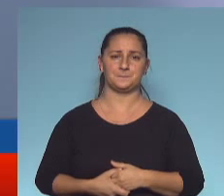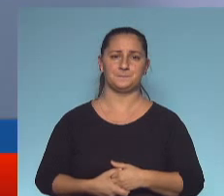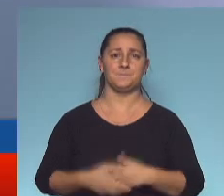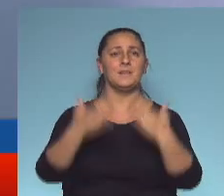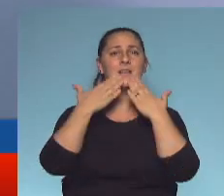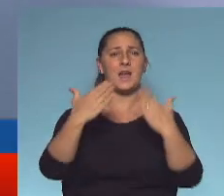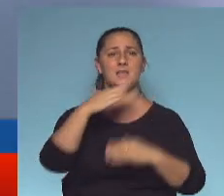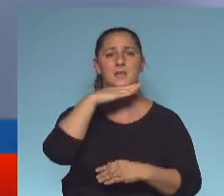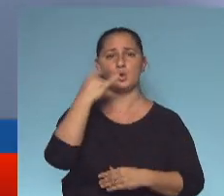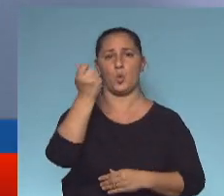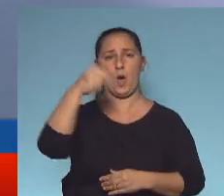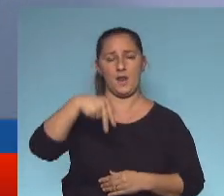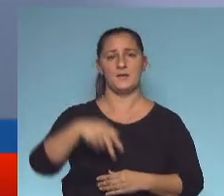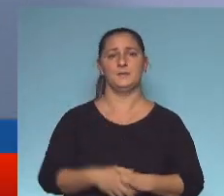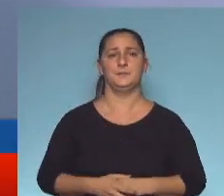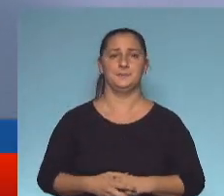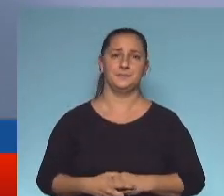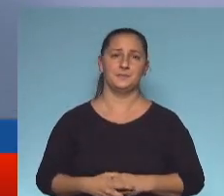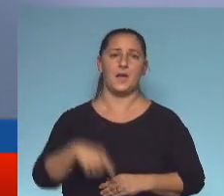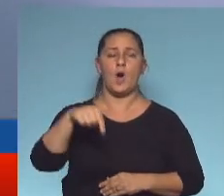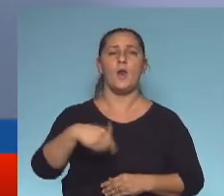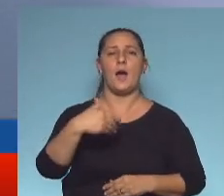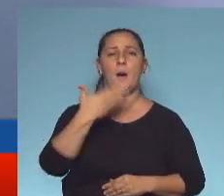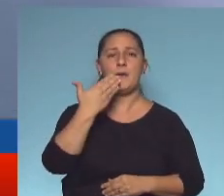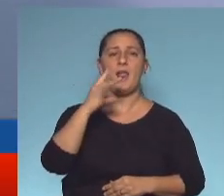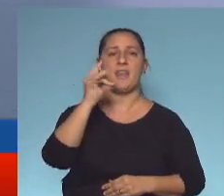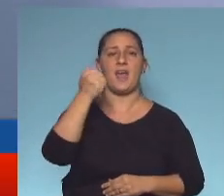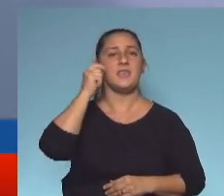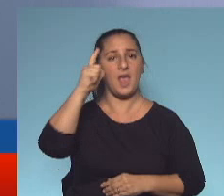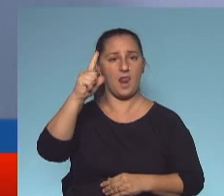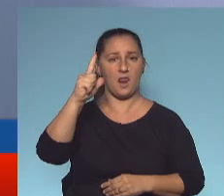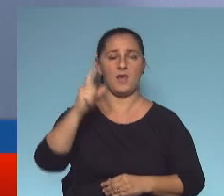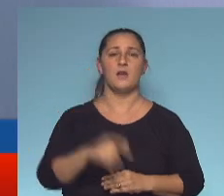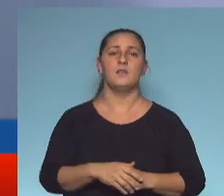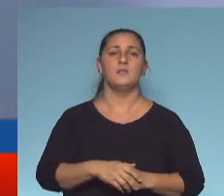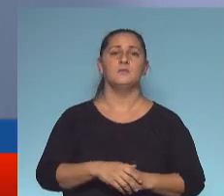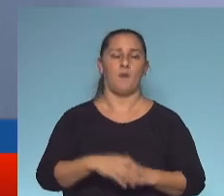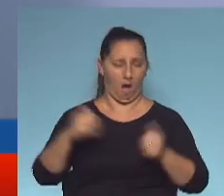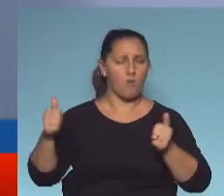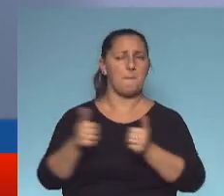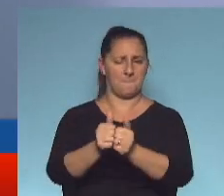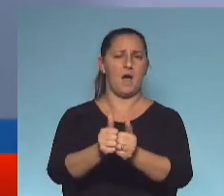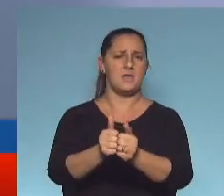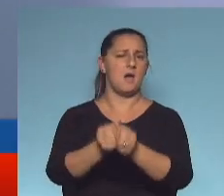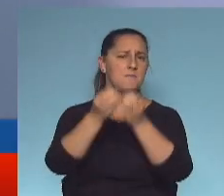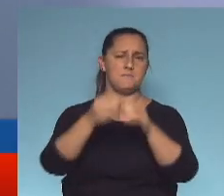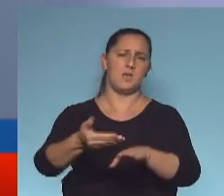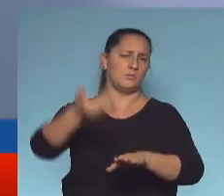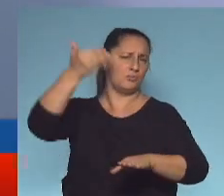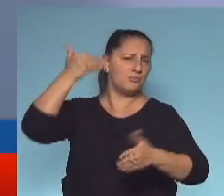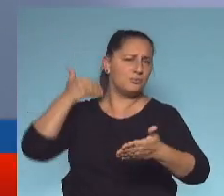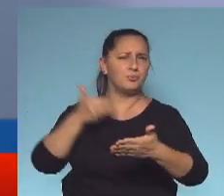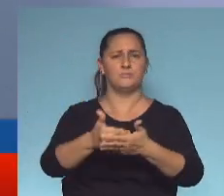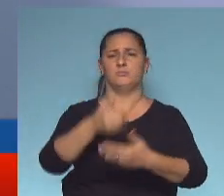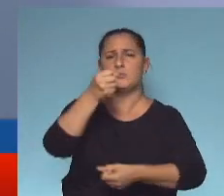Gracias, Juan. Le voy a dar la palabra ahora a Daniel Funes de Rioja, que viene acompañando también desde el inicio toda la tarea